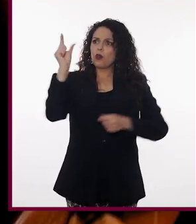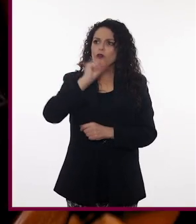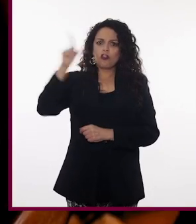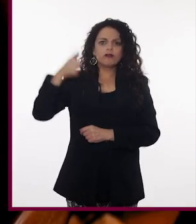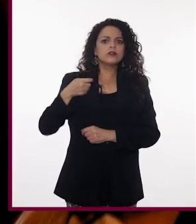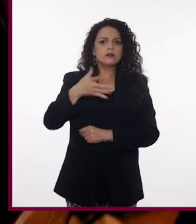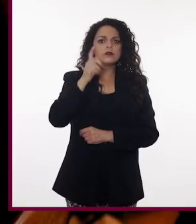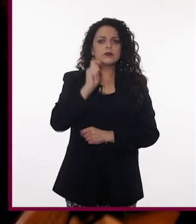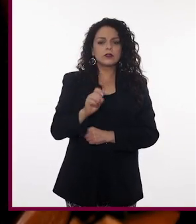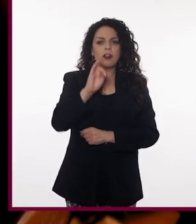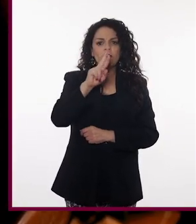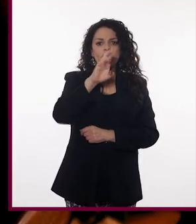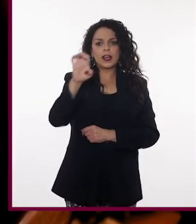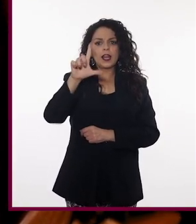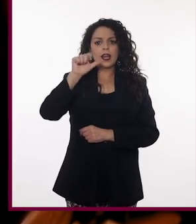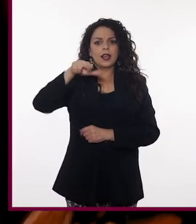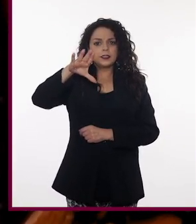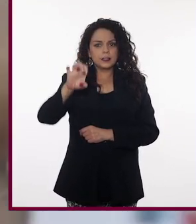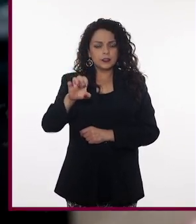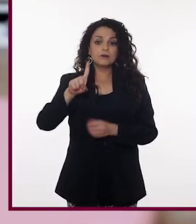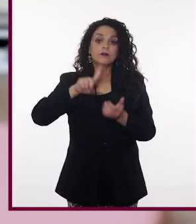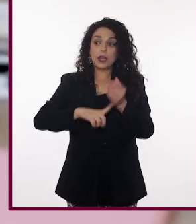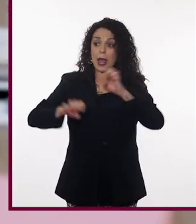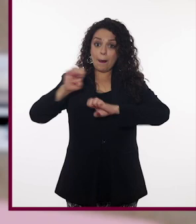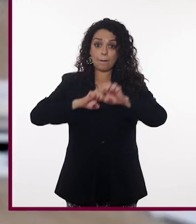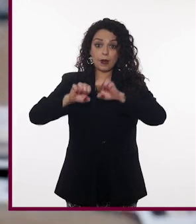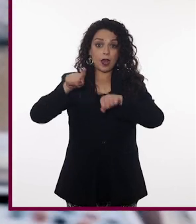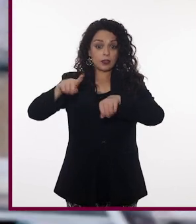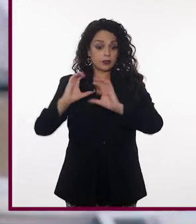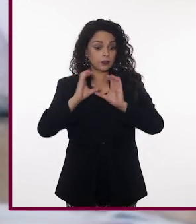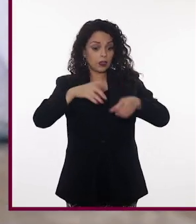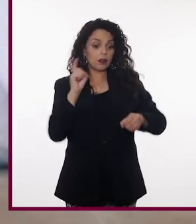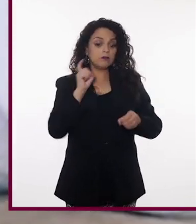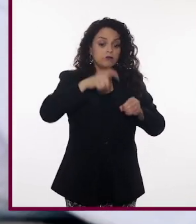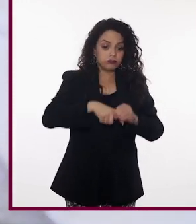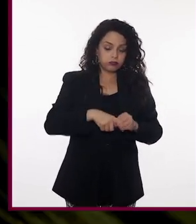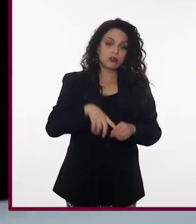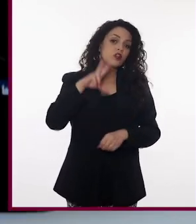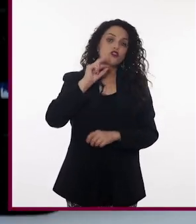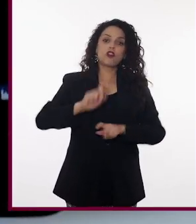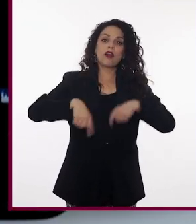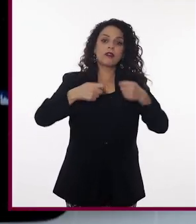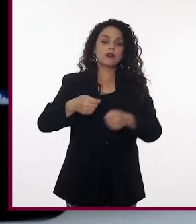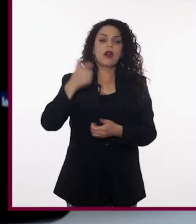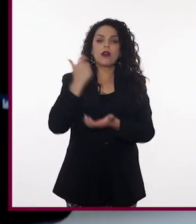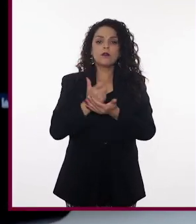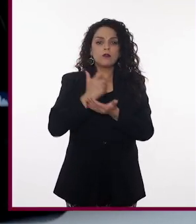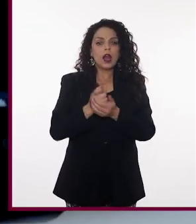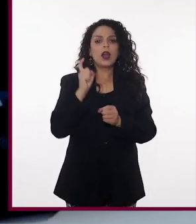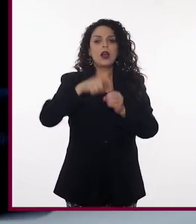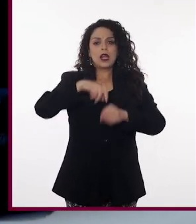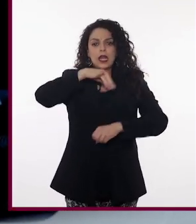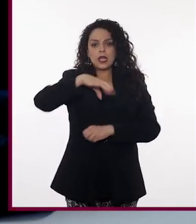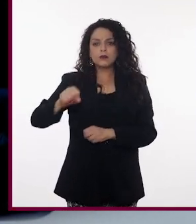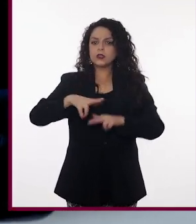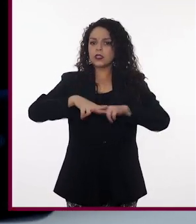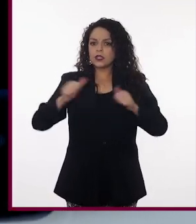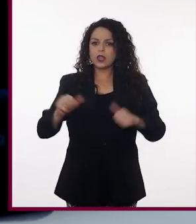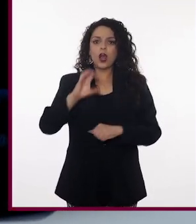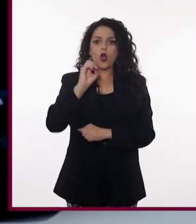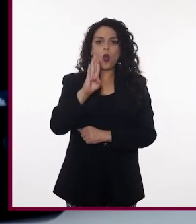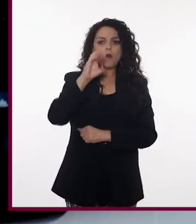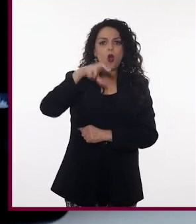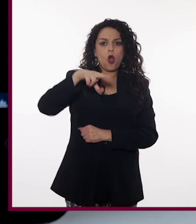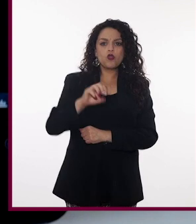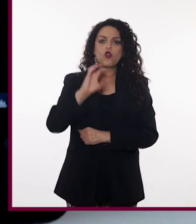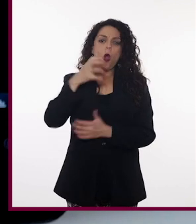comúnmente llamados freelance. Las empresas contratan este tipo de trabajadores sin asumir los costos de seguridad social, de pagos de bonos